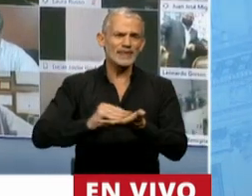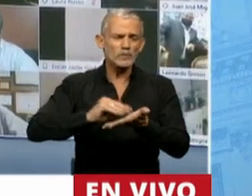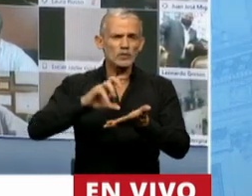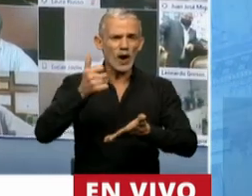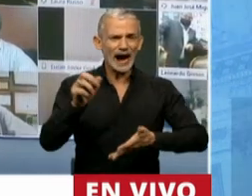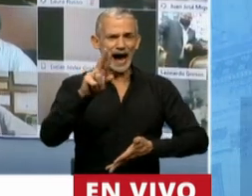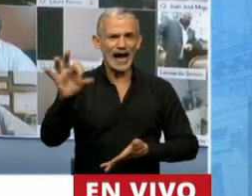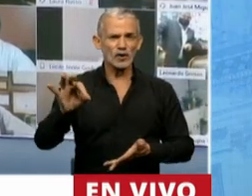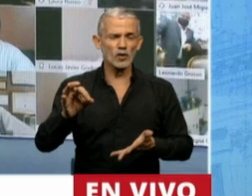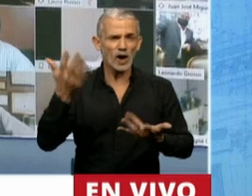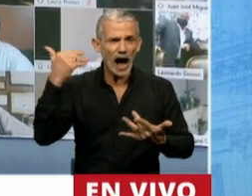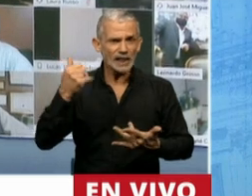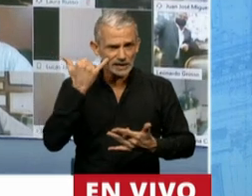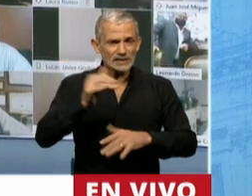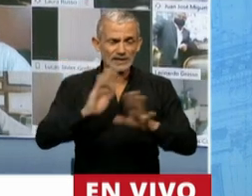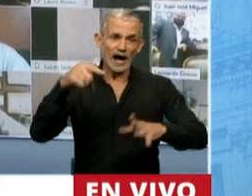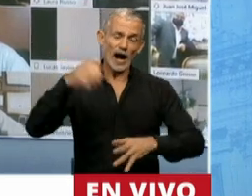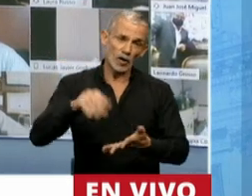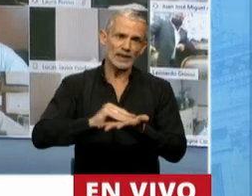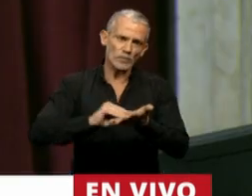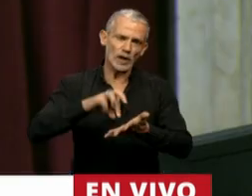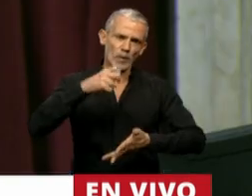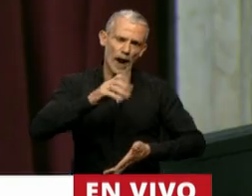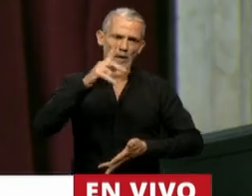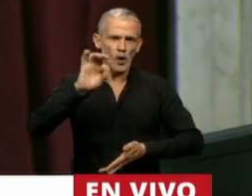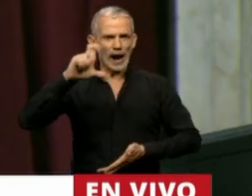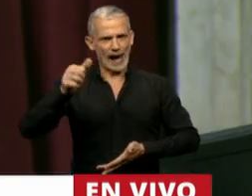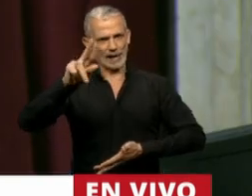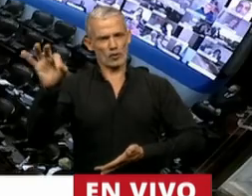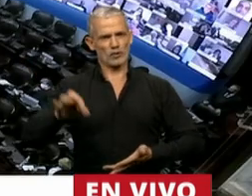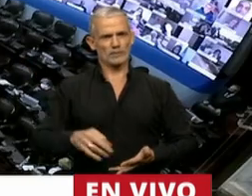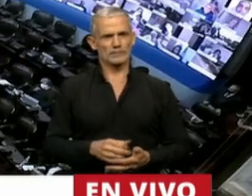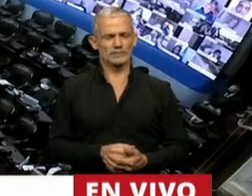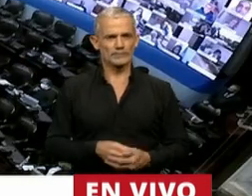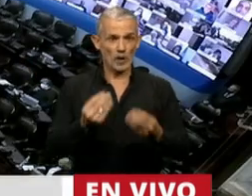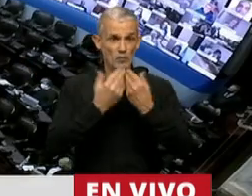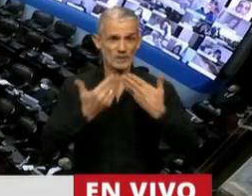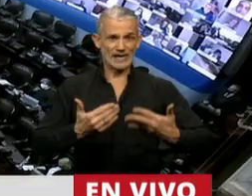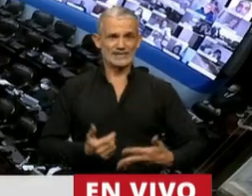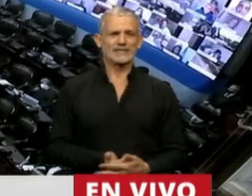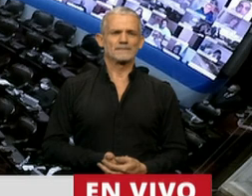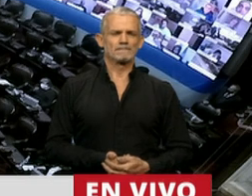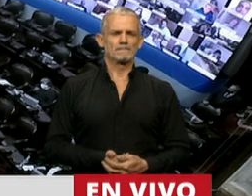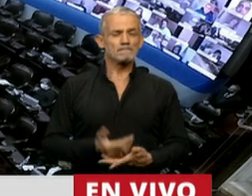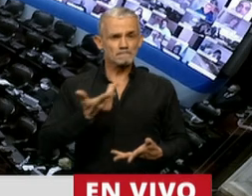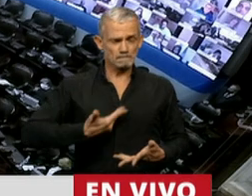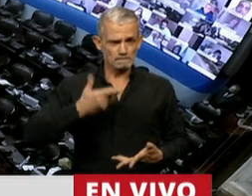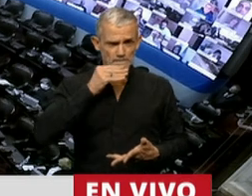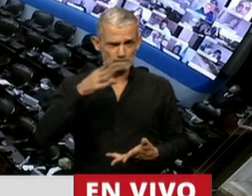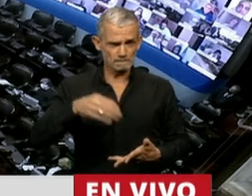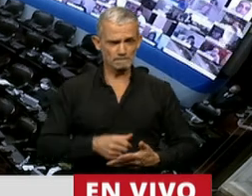diputado carro en el uso de la palabra al diputado Pablo carro muy bien muchas gracias